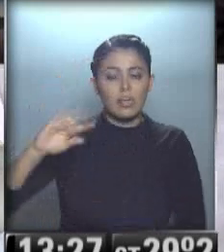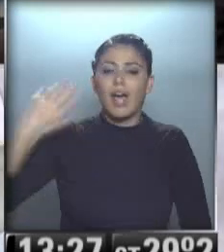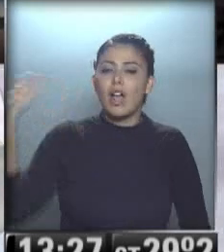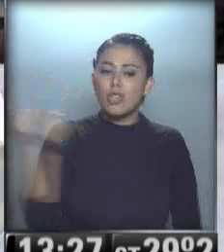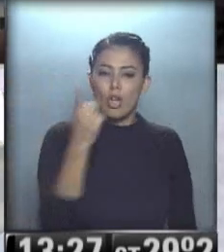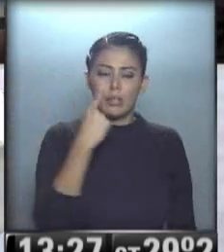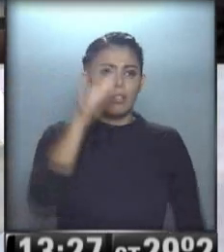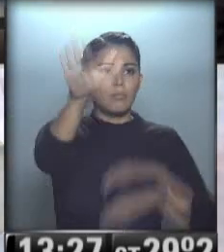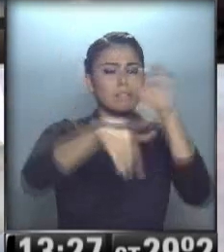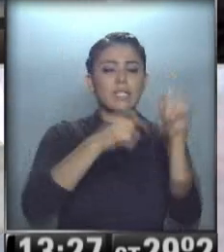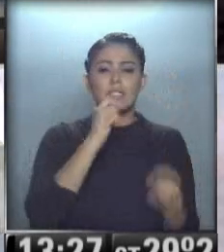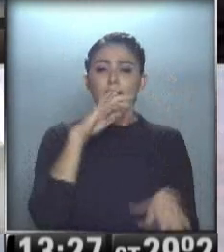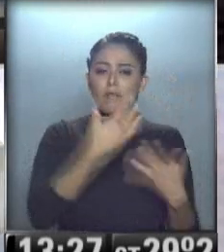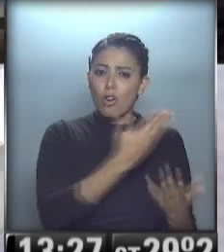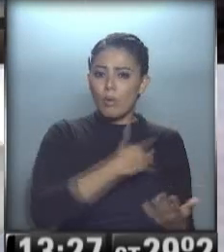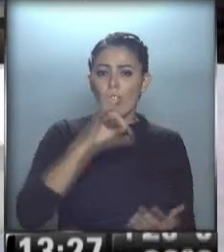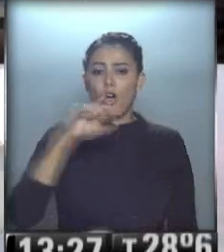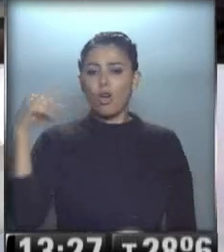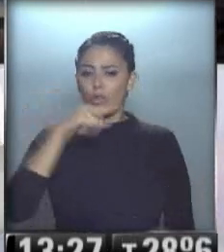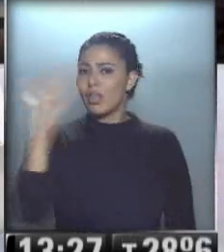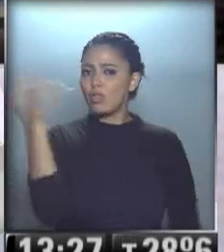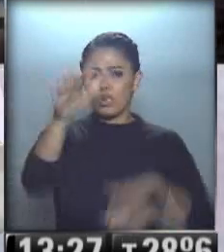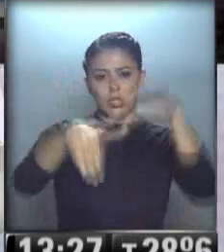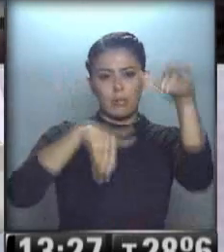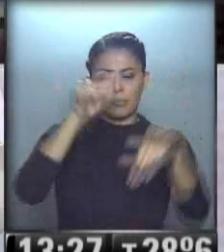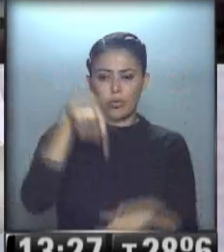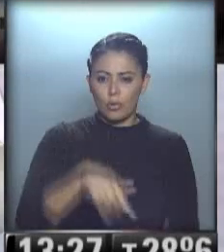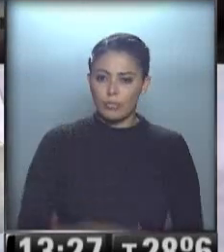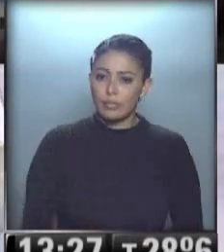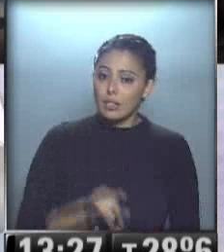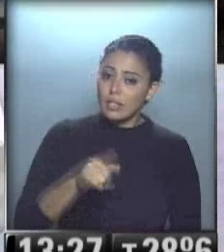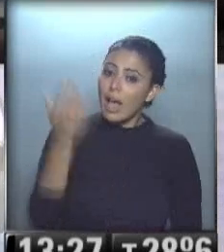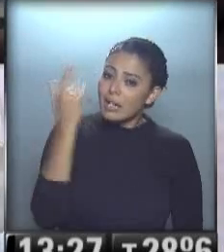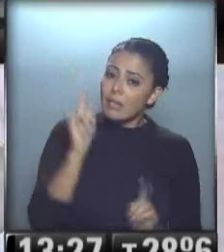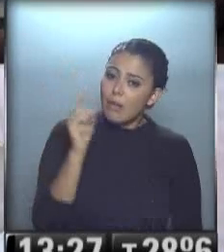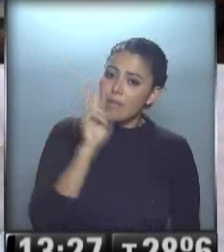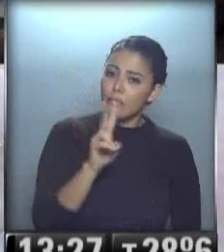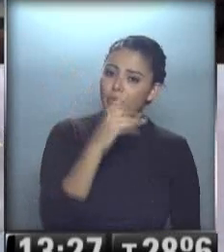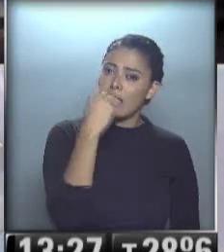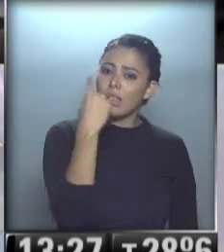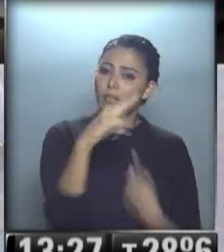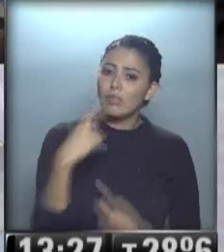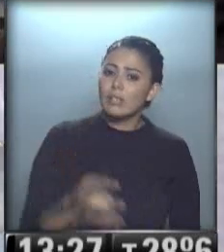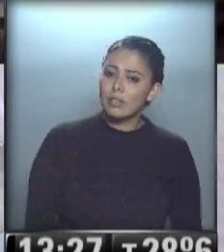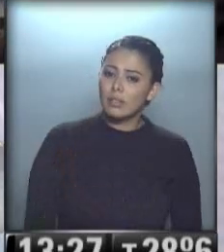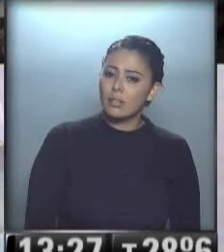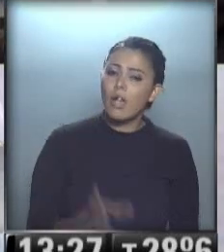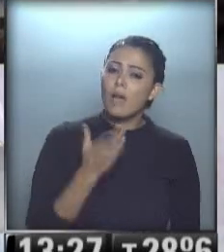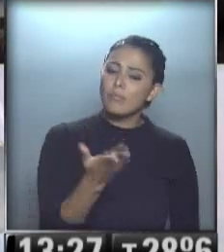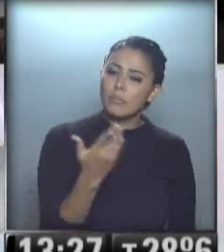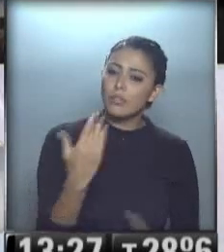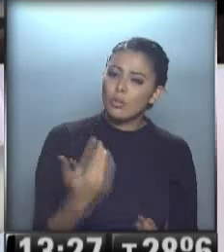alcaldes tanto chavistas como opositores Sí ayer veíamos también que había muchos muchos llamados para